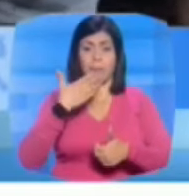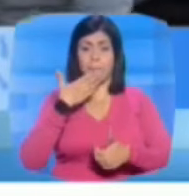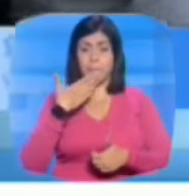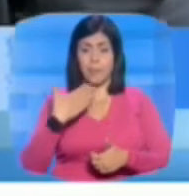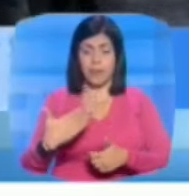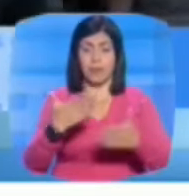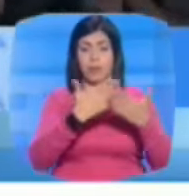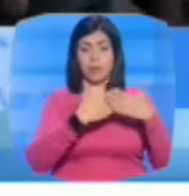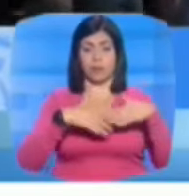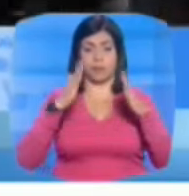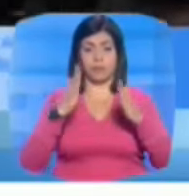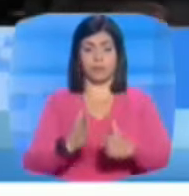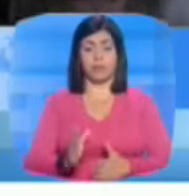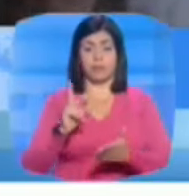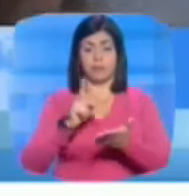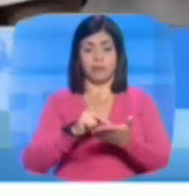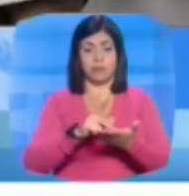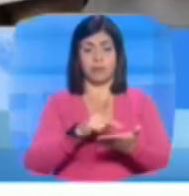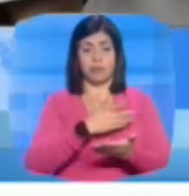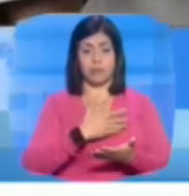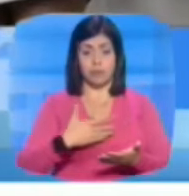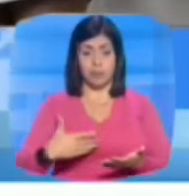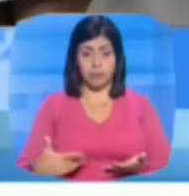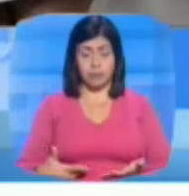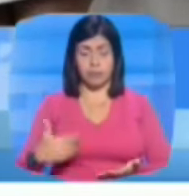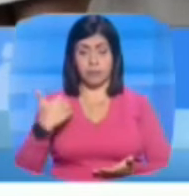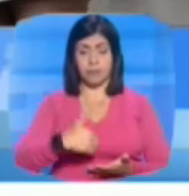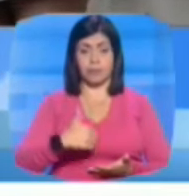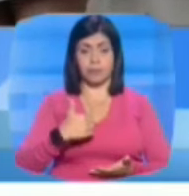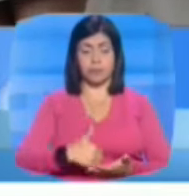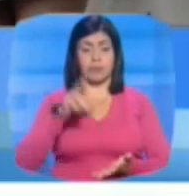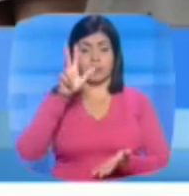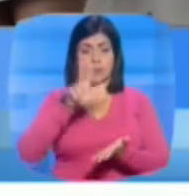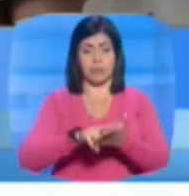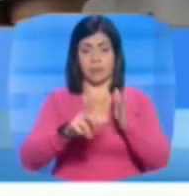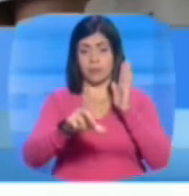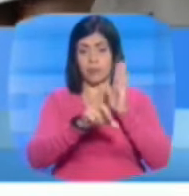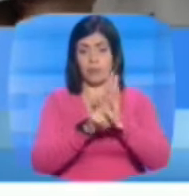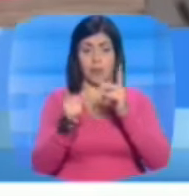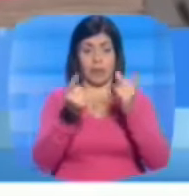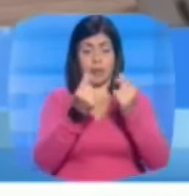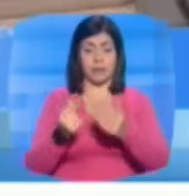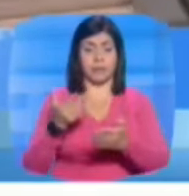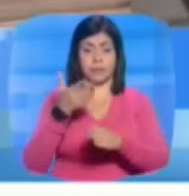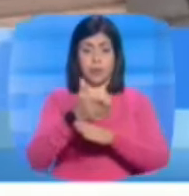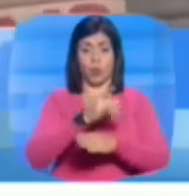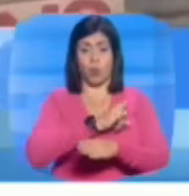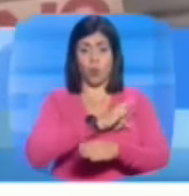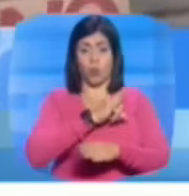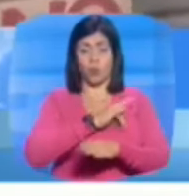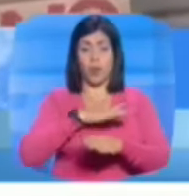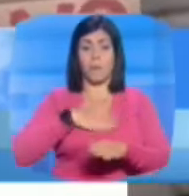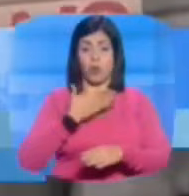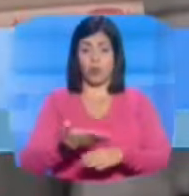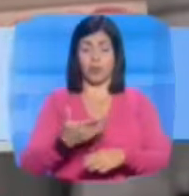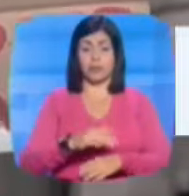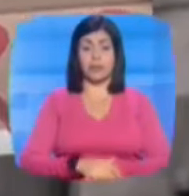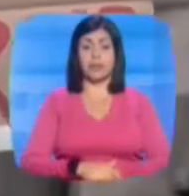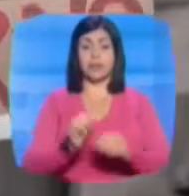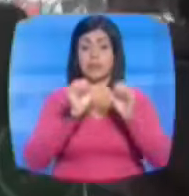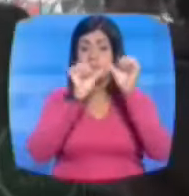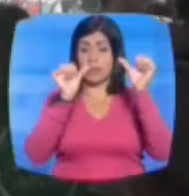exigencias de los estudiantes al presidente Javier Milei está la promulgación de la ley de financiamiento universitario para poder salvar